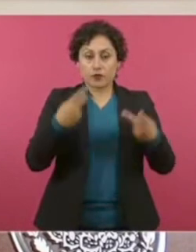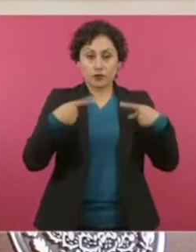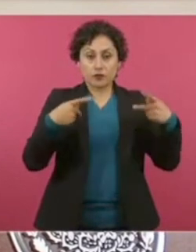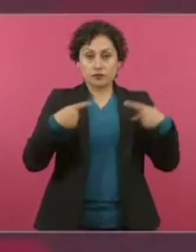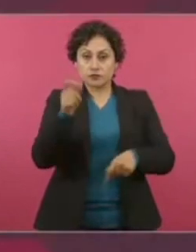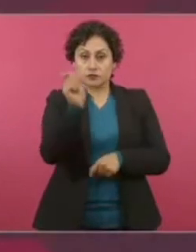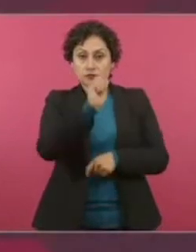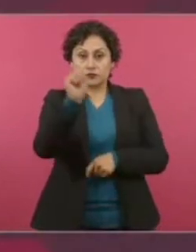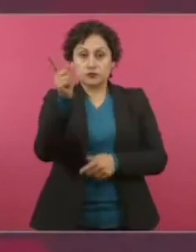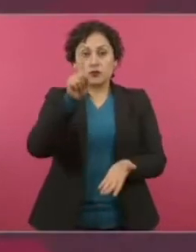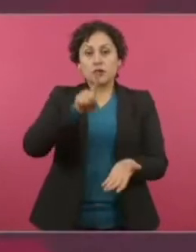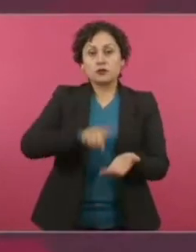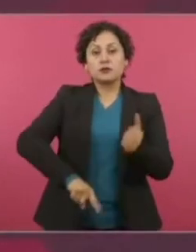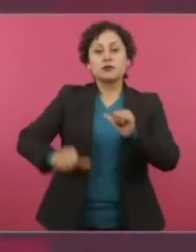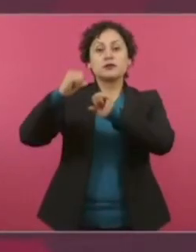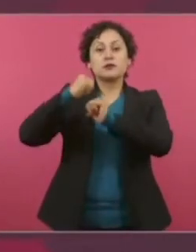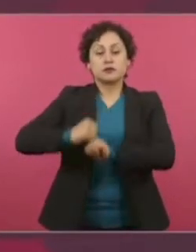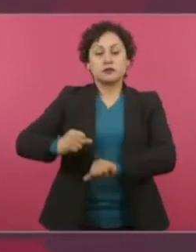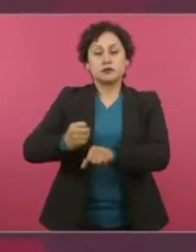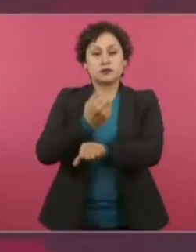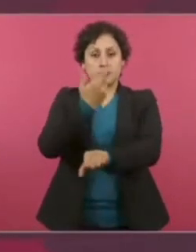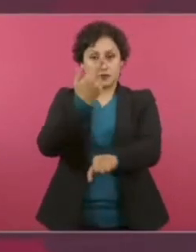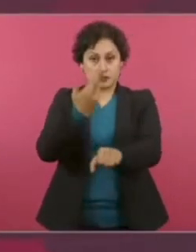especialistas de la Secretaría de Seguridad,